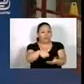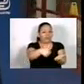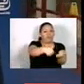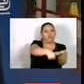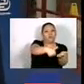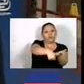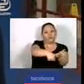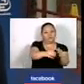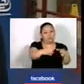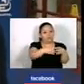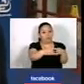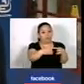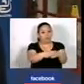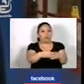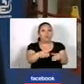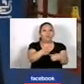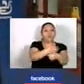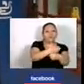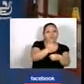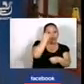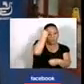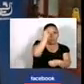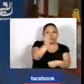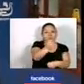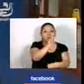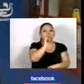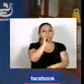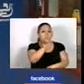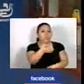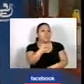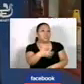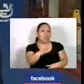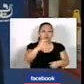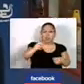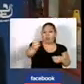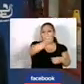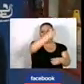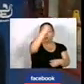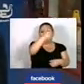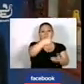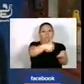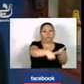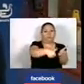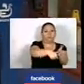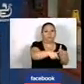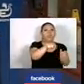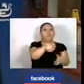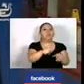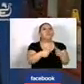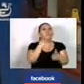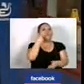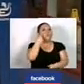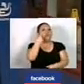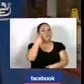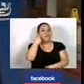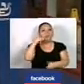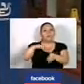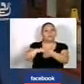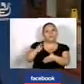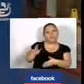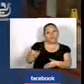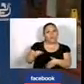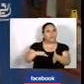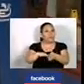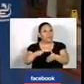municipales el partido de nuevas ideas ha mencionado de que dan por ganadas los consejos municipales de los municipios de mexicanos